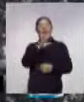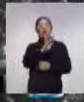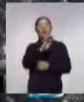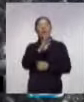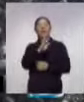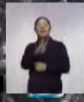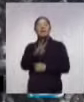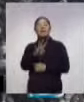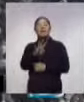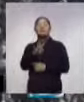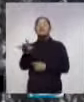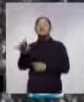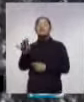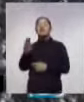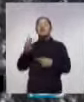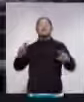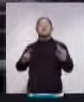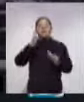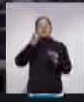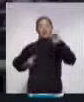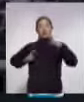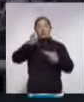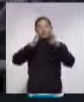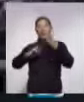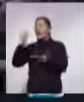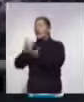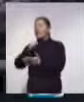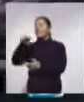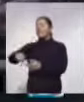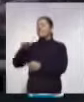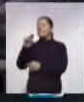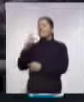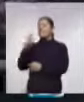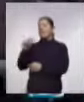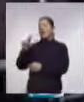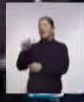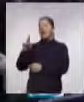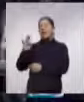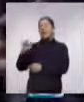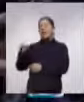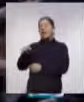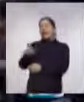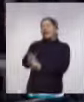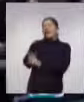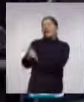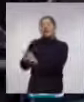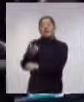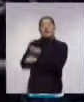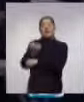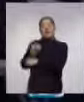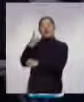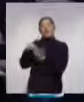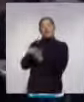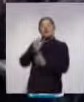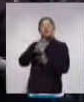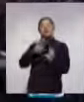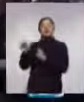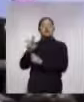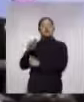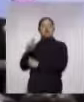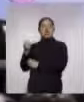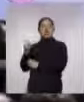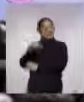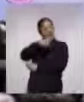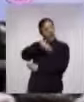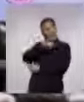la Revolución Islámica, que derrocó al régimen Pahlavi, respaldado por Estados Unidos en 1979.